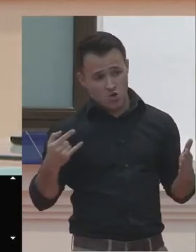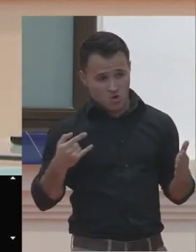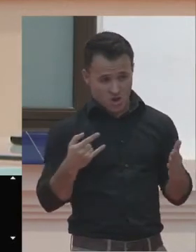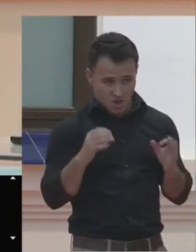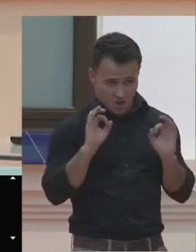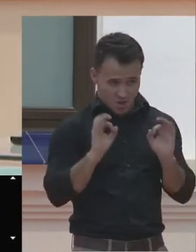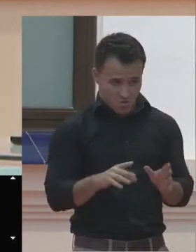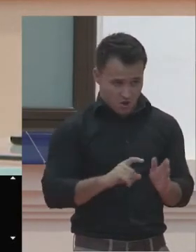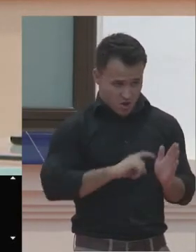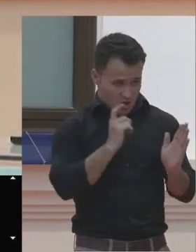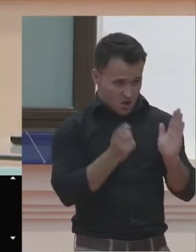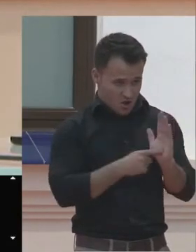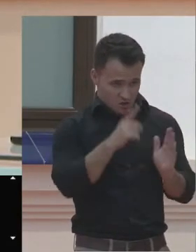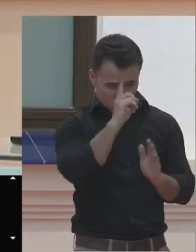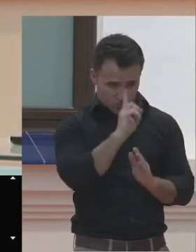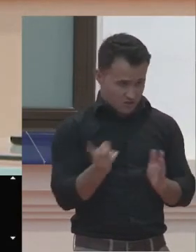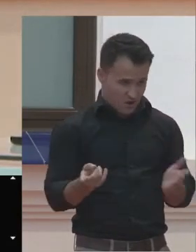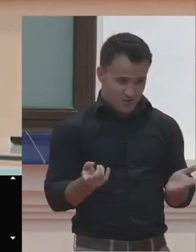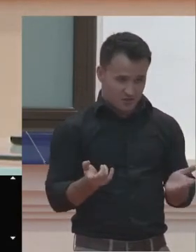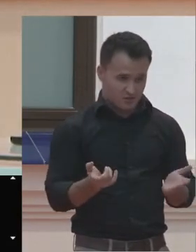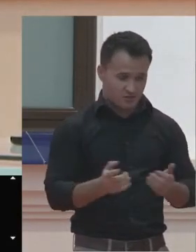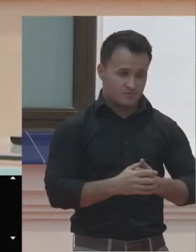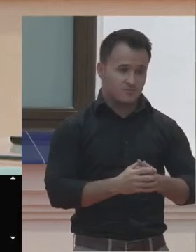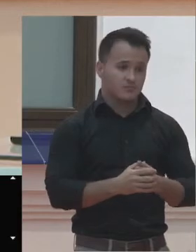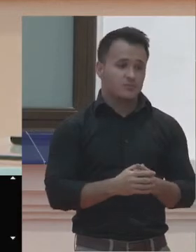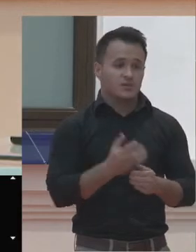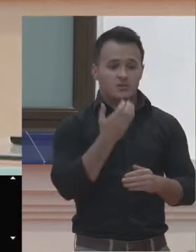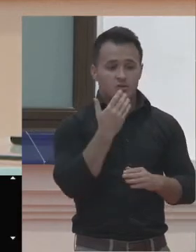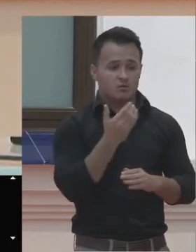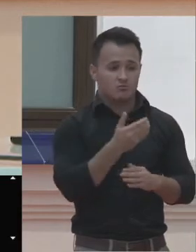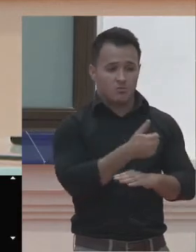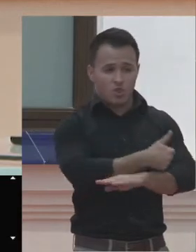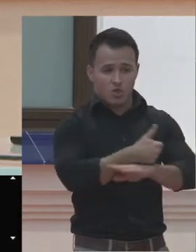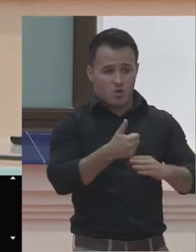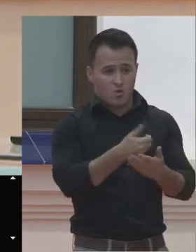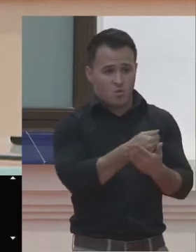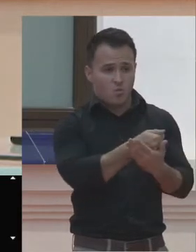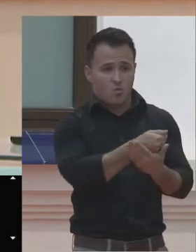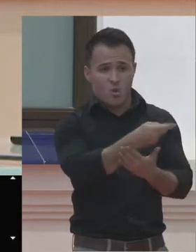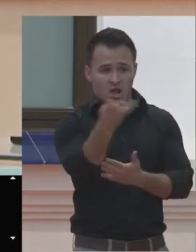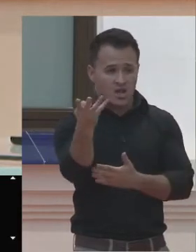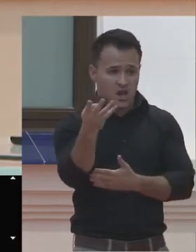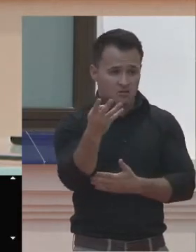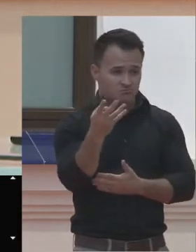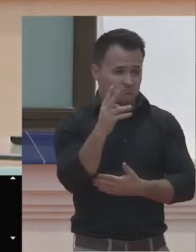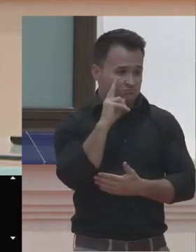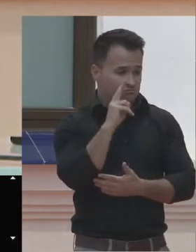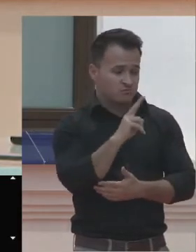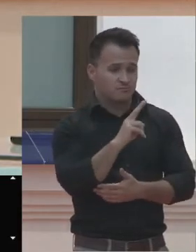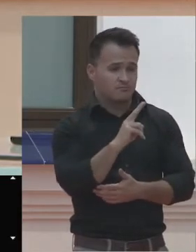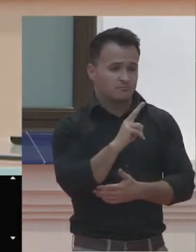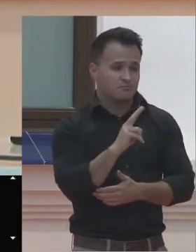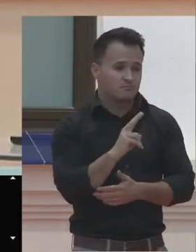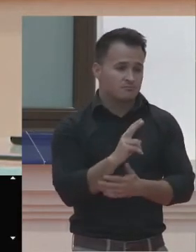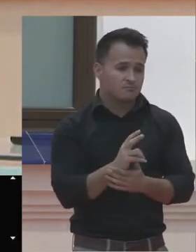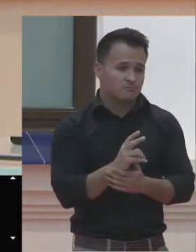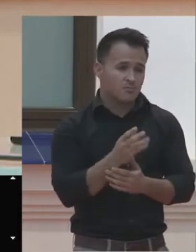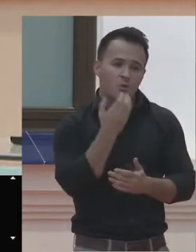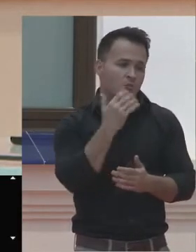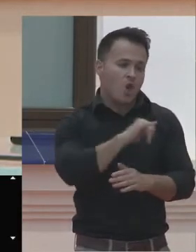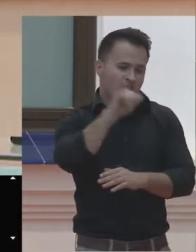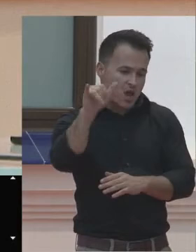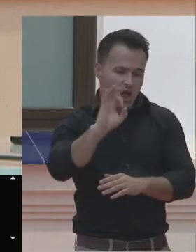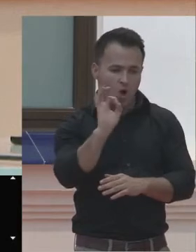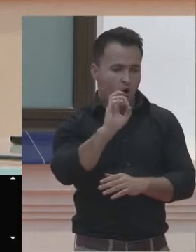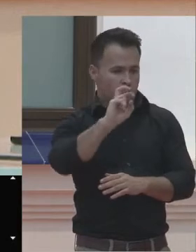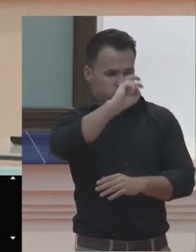una certificación porque si probablemente el ciudadano viera en la puerta o en todas las puertas de Iberia o del